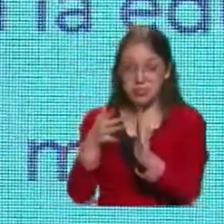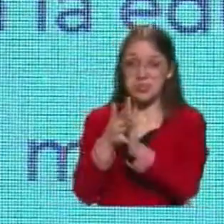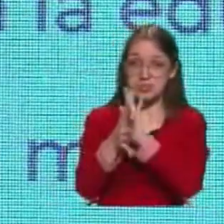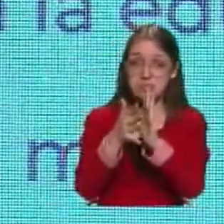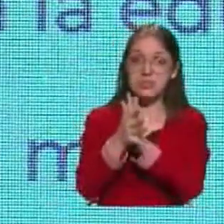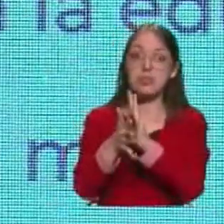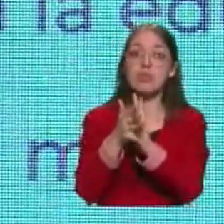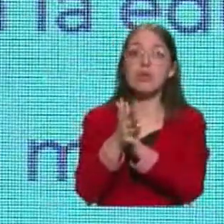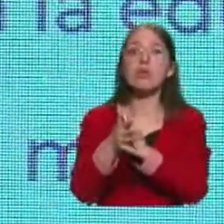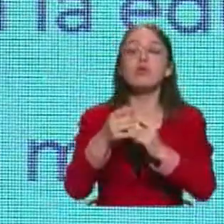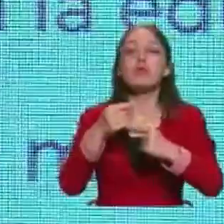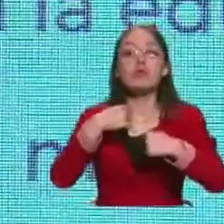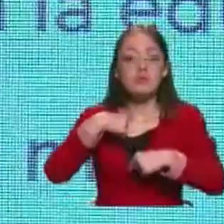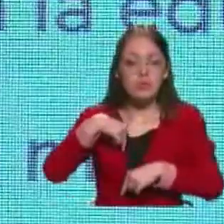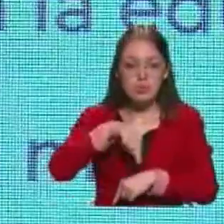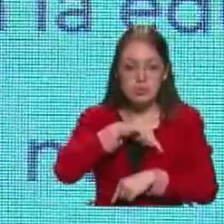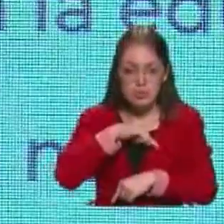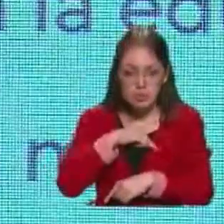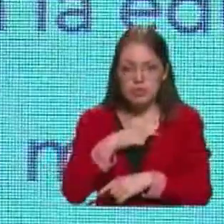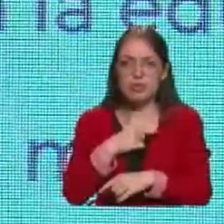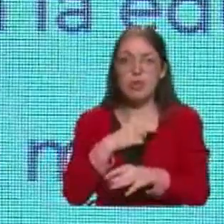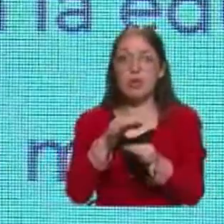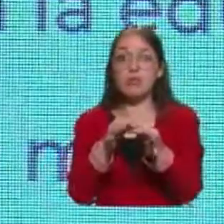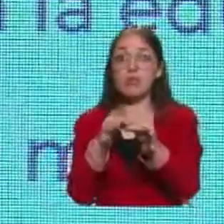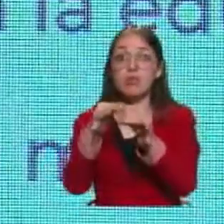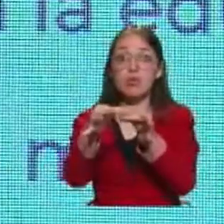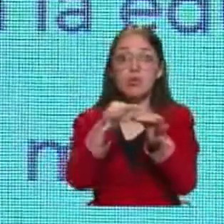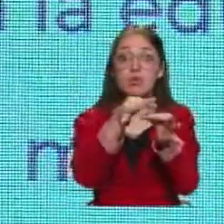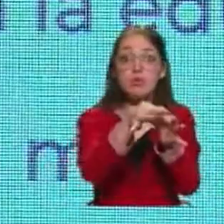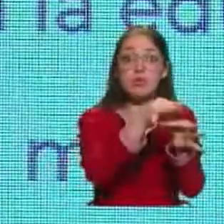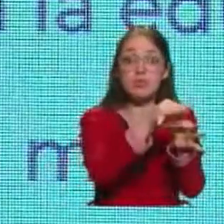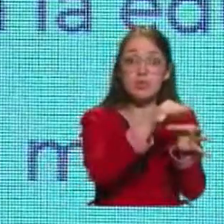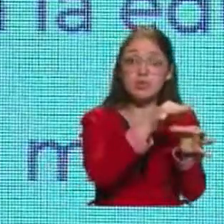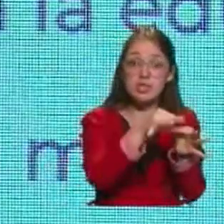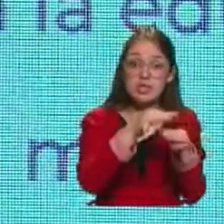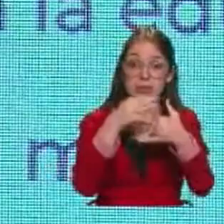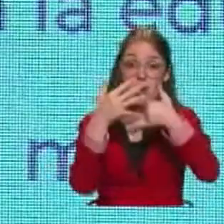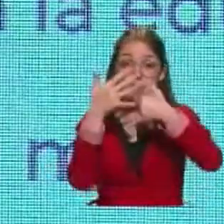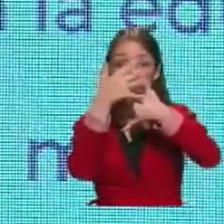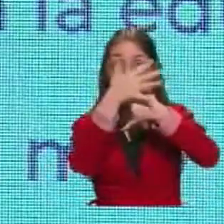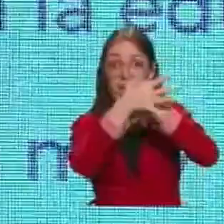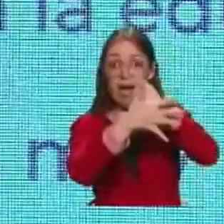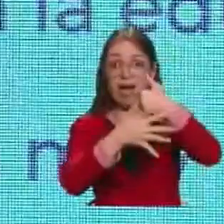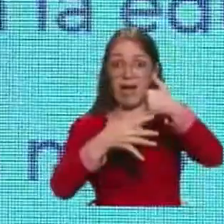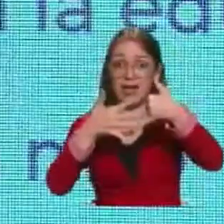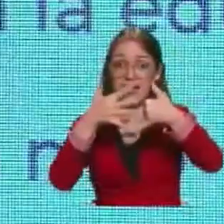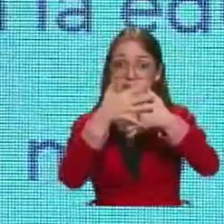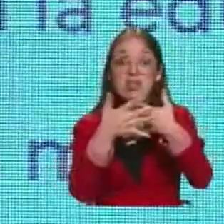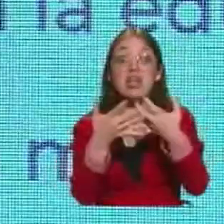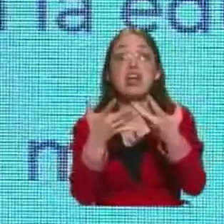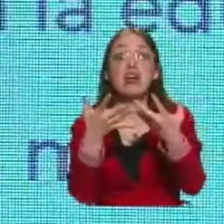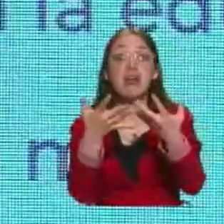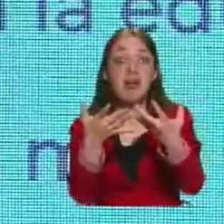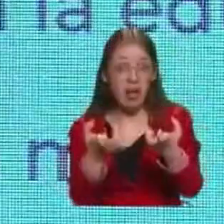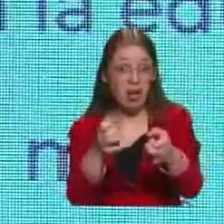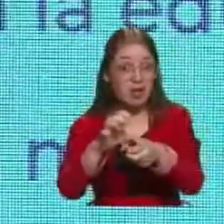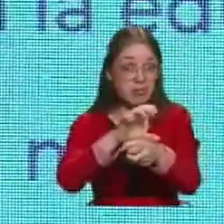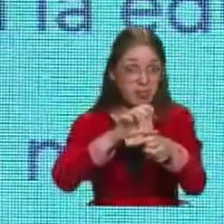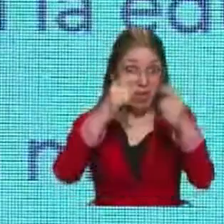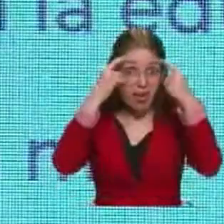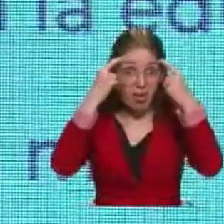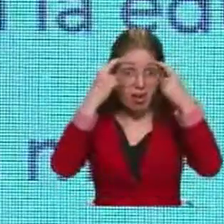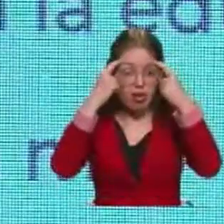momento lo que prácticamente están haciendo todos los municipios del país algunos se alejan de eso para tratar